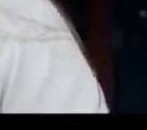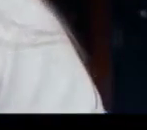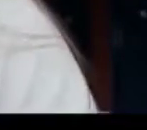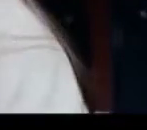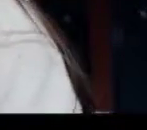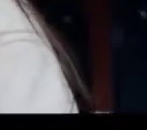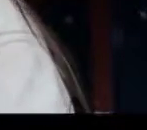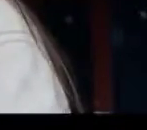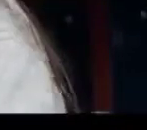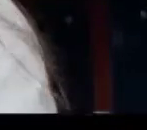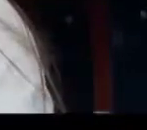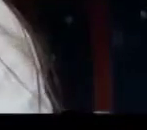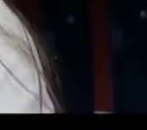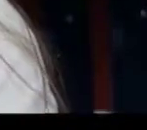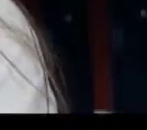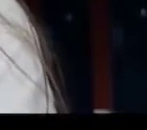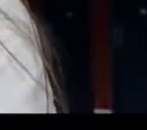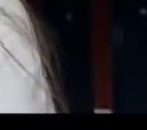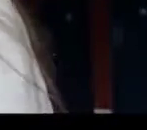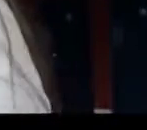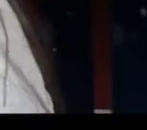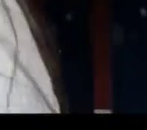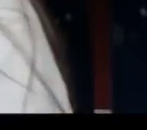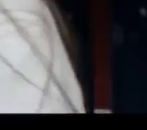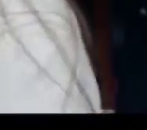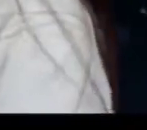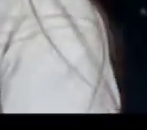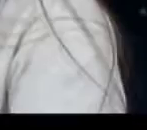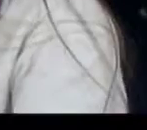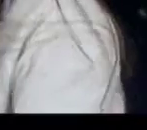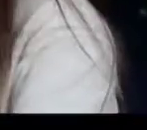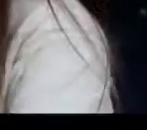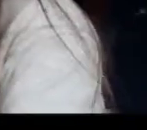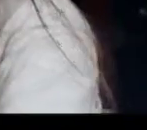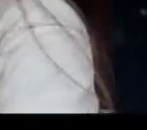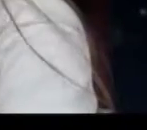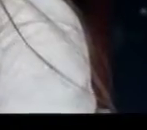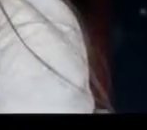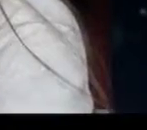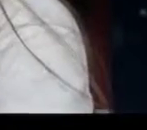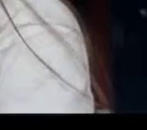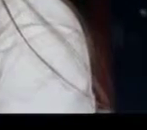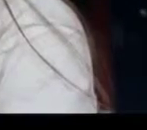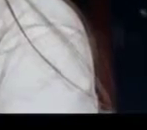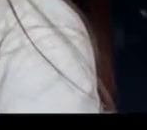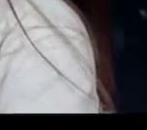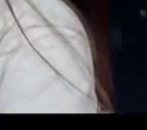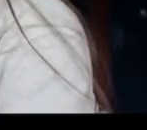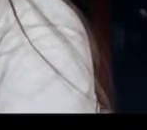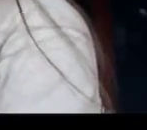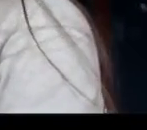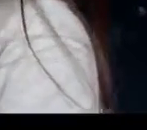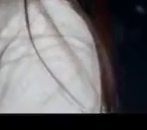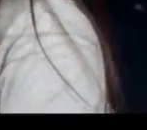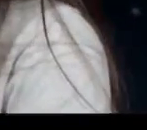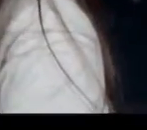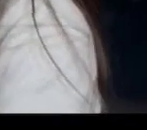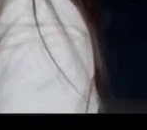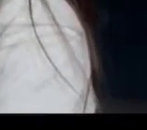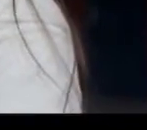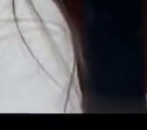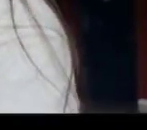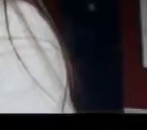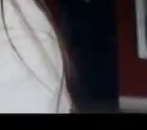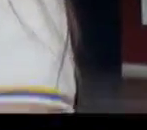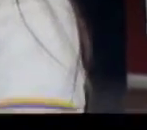se guardaba y no le gusta andar mucho con la gente, pero ahora sí. Porque ahora, antes como que lo excluían, ¿verdad? No le sí, gustaba andar